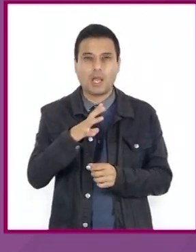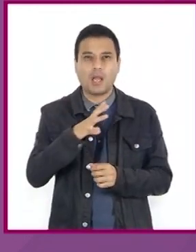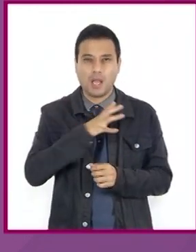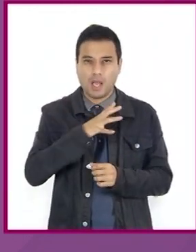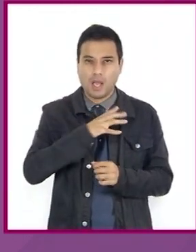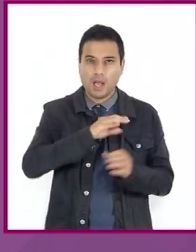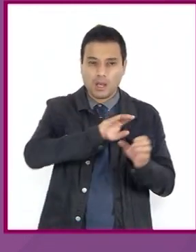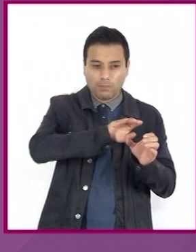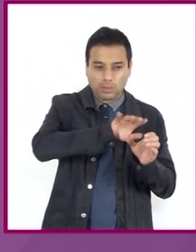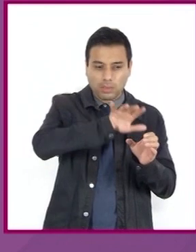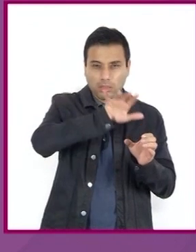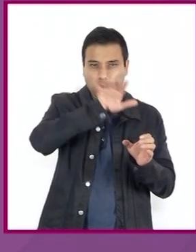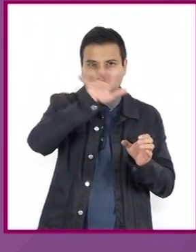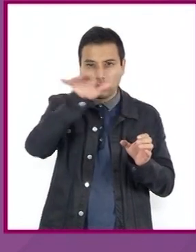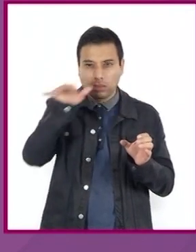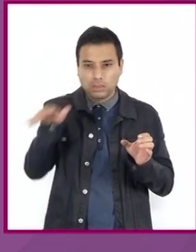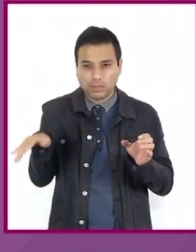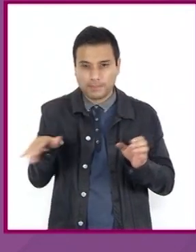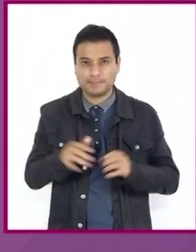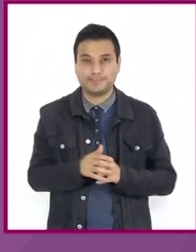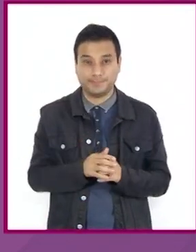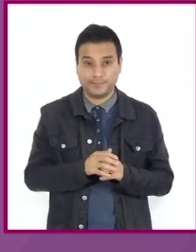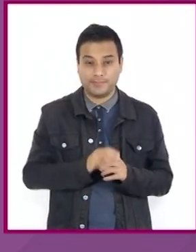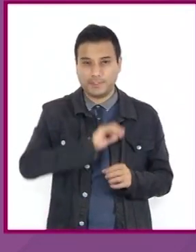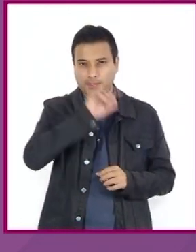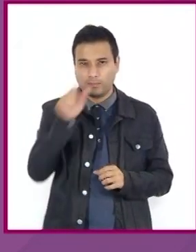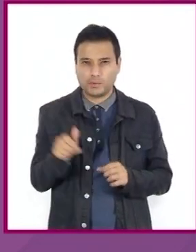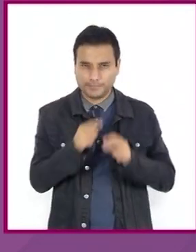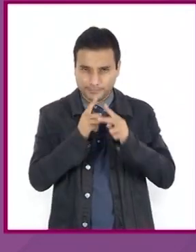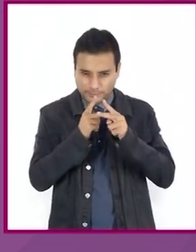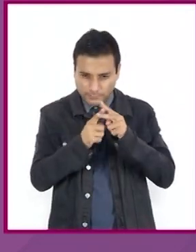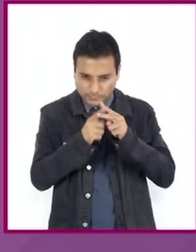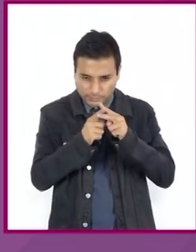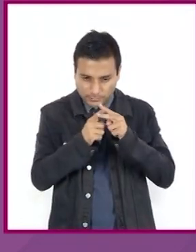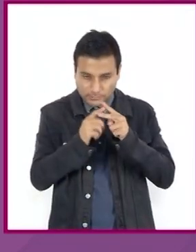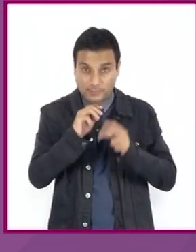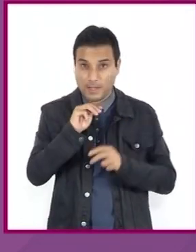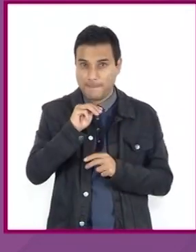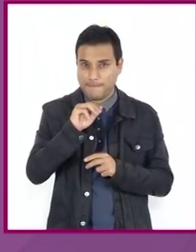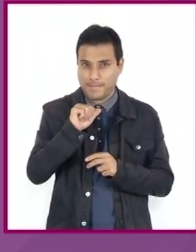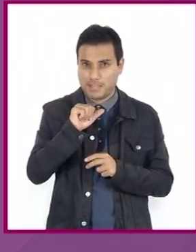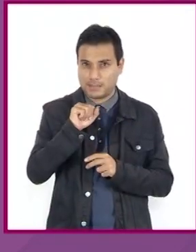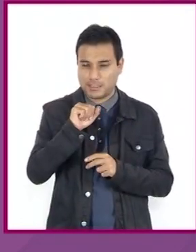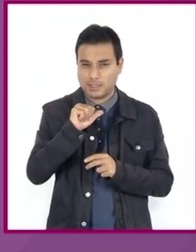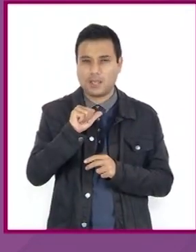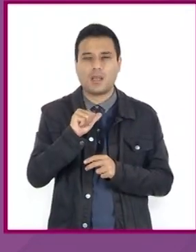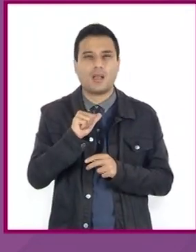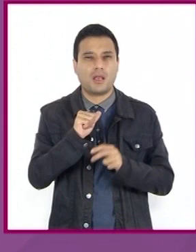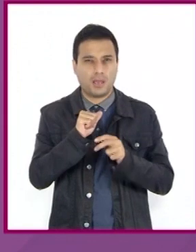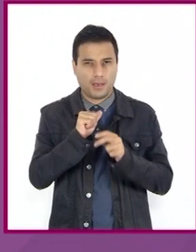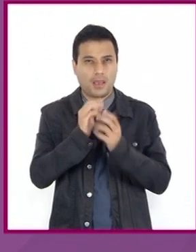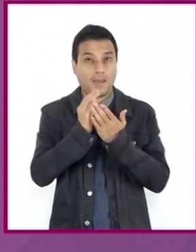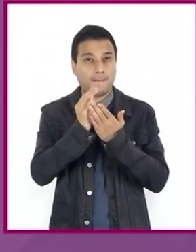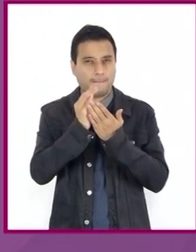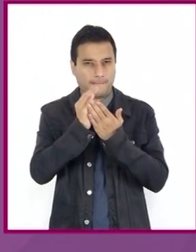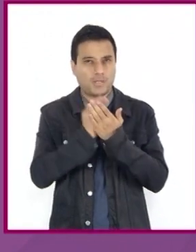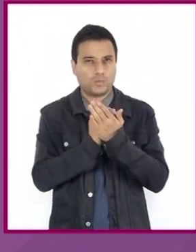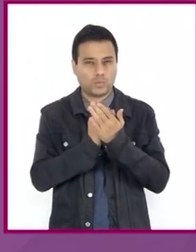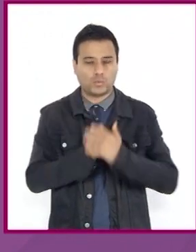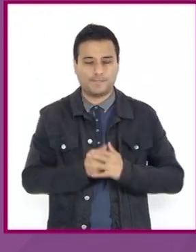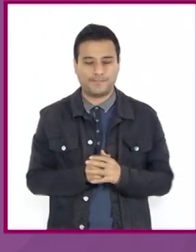líquido. Midió entonces la masa del mercurio líquido y descubriría que ésta era menor a la del óxido de